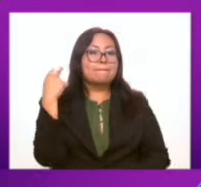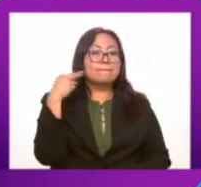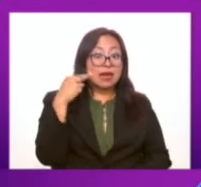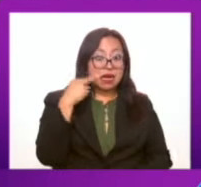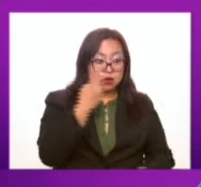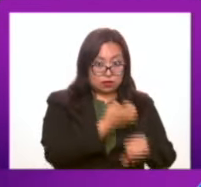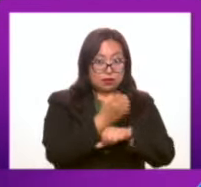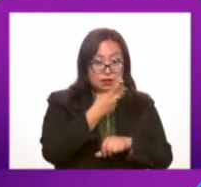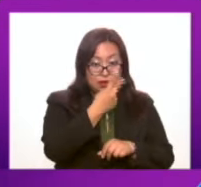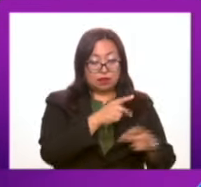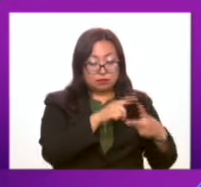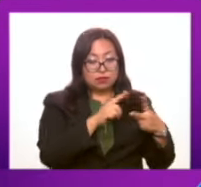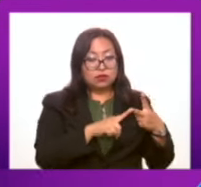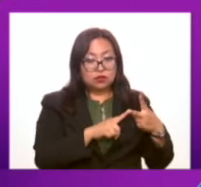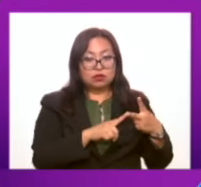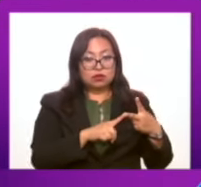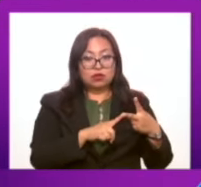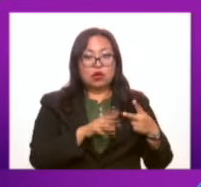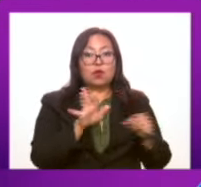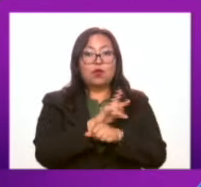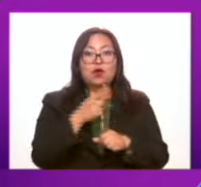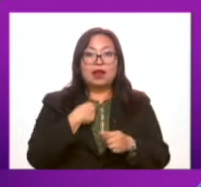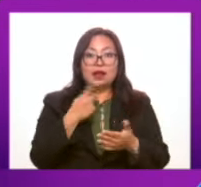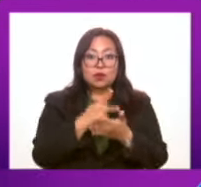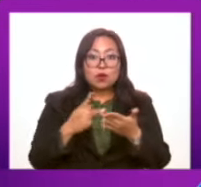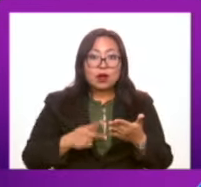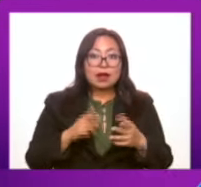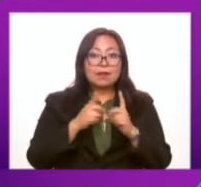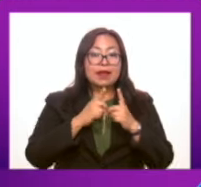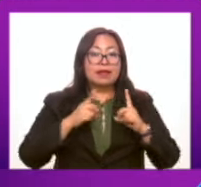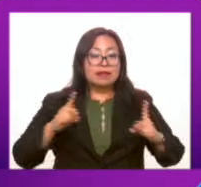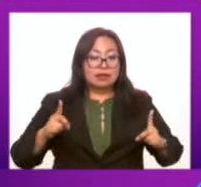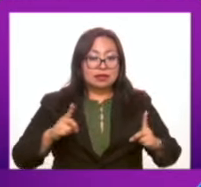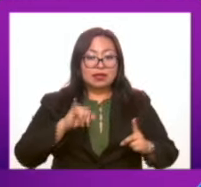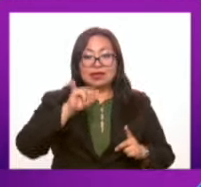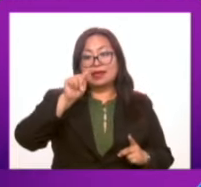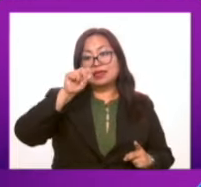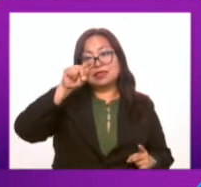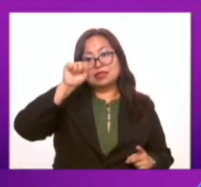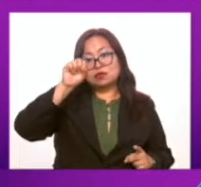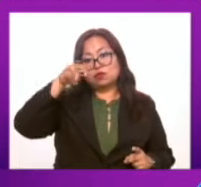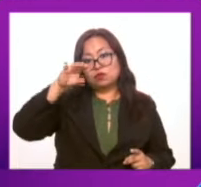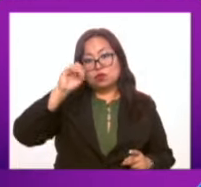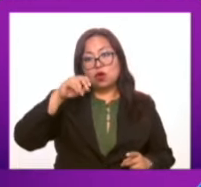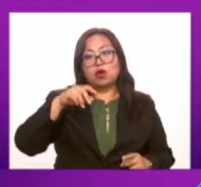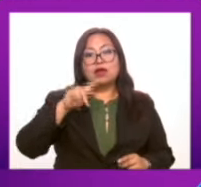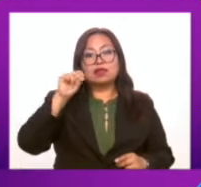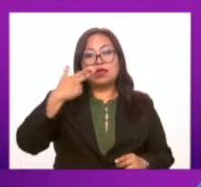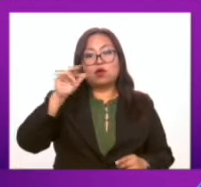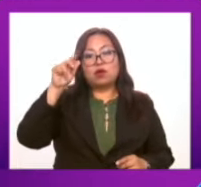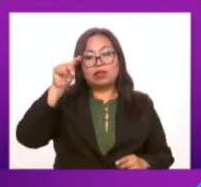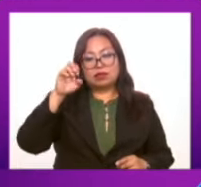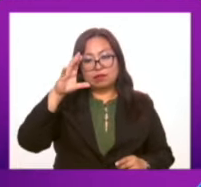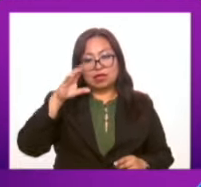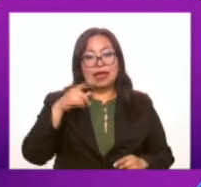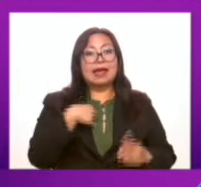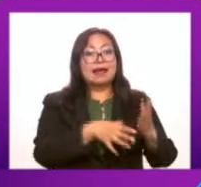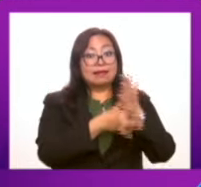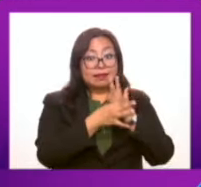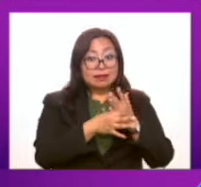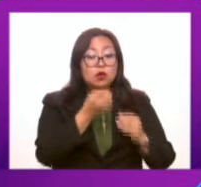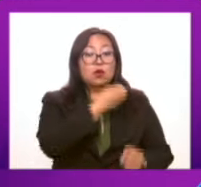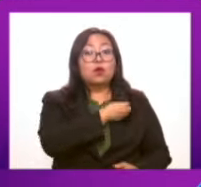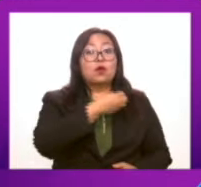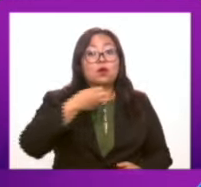registro. Respecto de la creación del Programa de Desarrollo del Istmo de Tehuantepec, establece como obligación